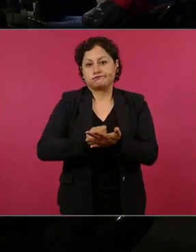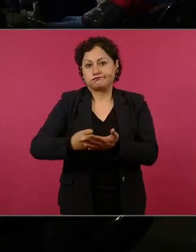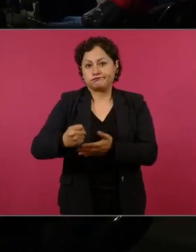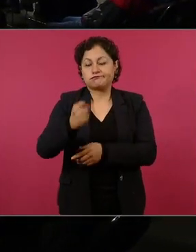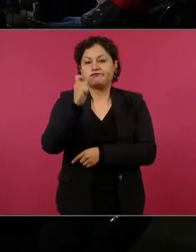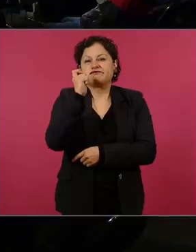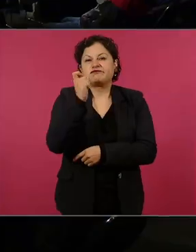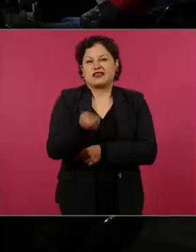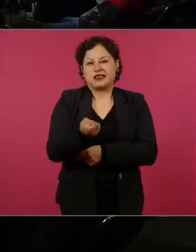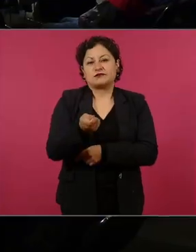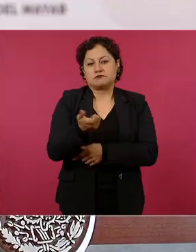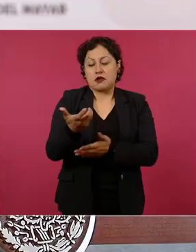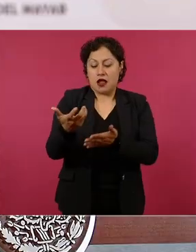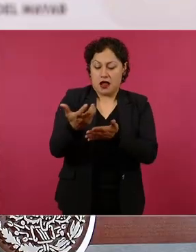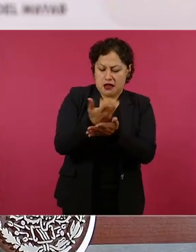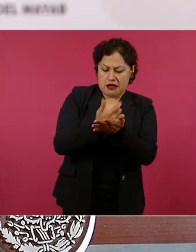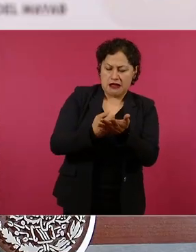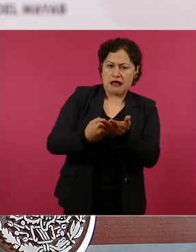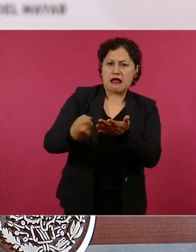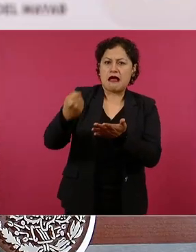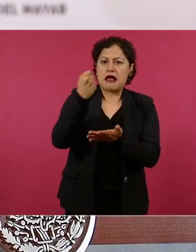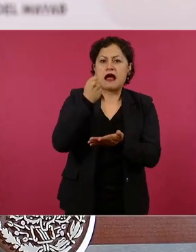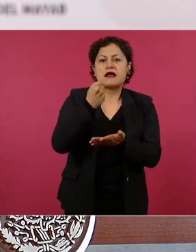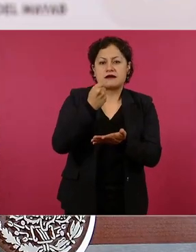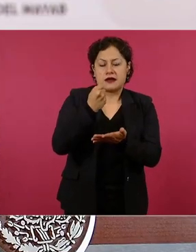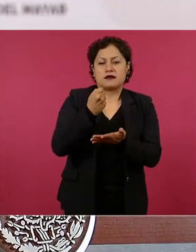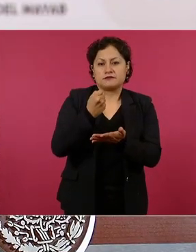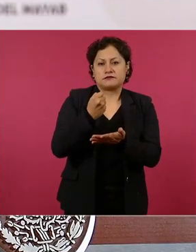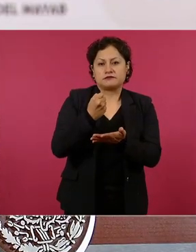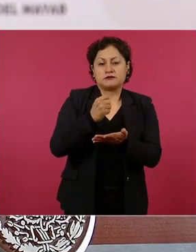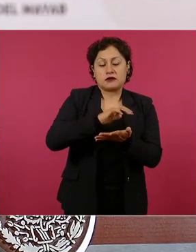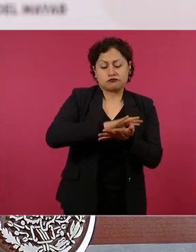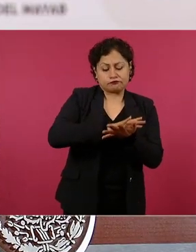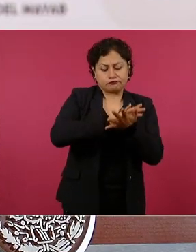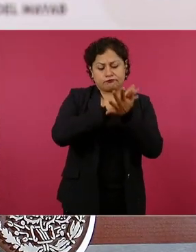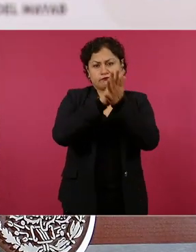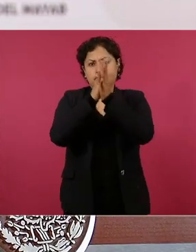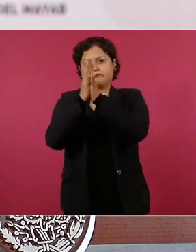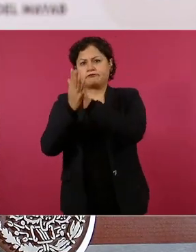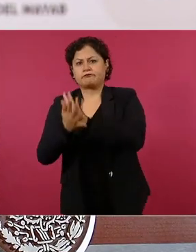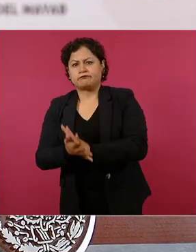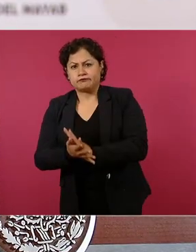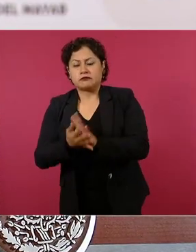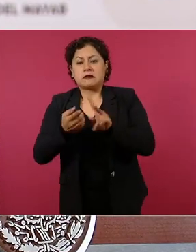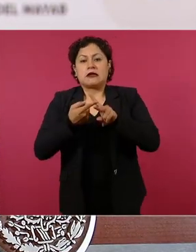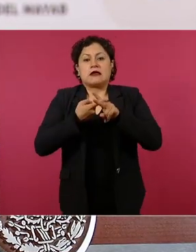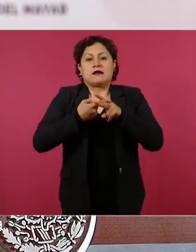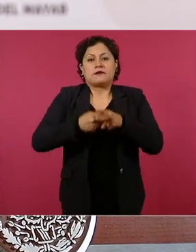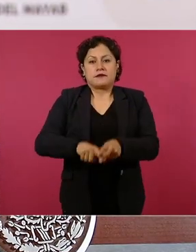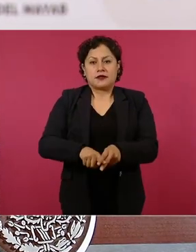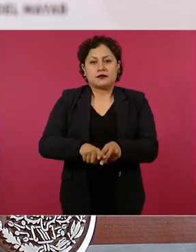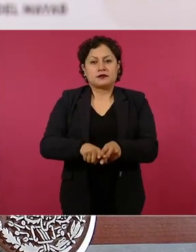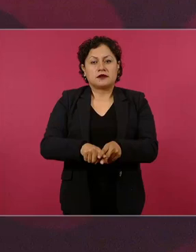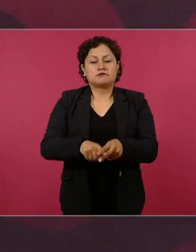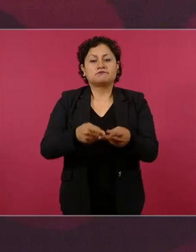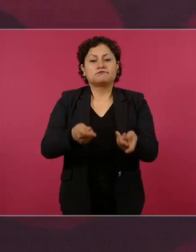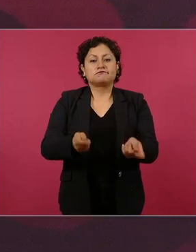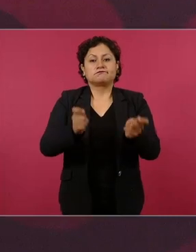del movimiento de transformación y llegamos a la presidencia de la República.